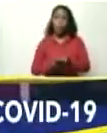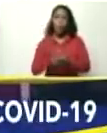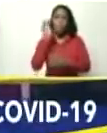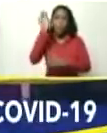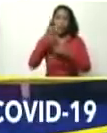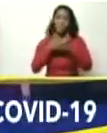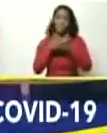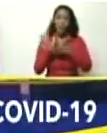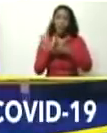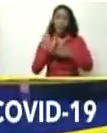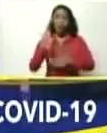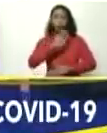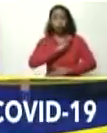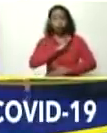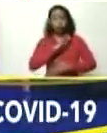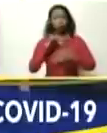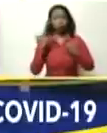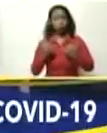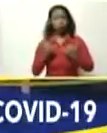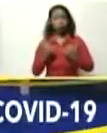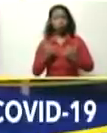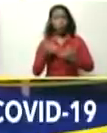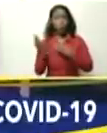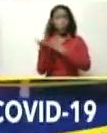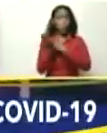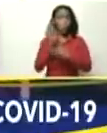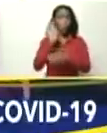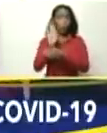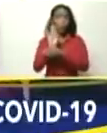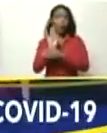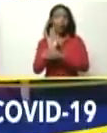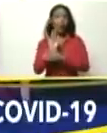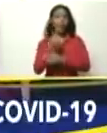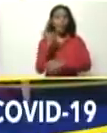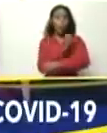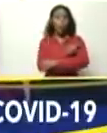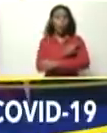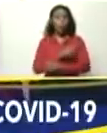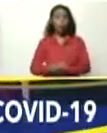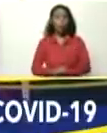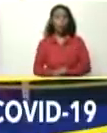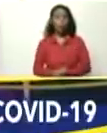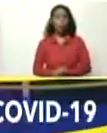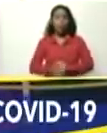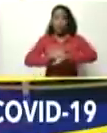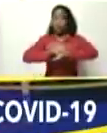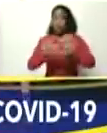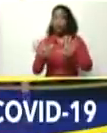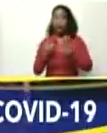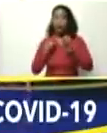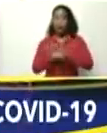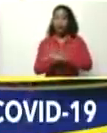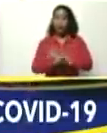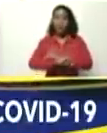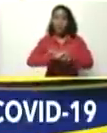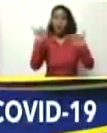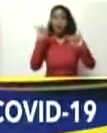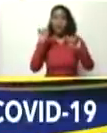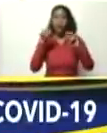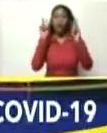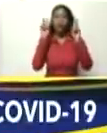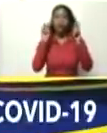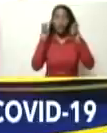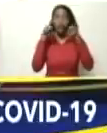abierto como lo tenemos, cuidándonos y vacunándonos. Y ya entrar definitivamente a la nueva